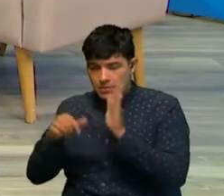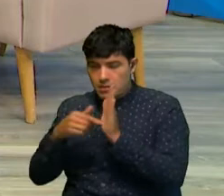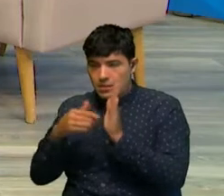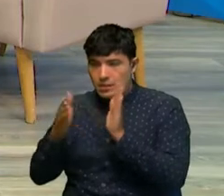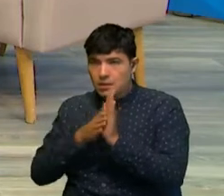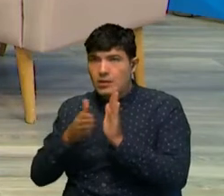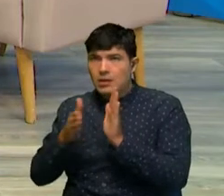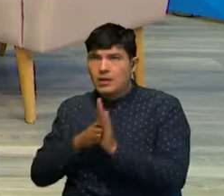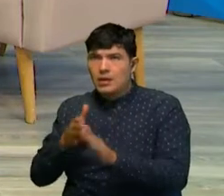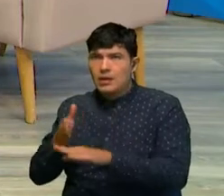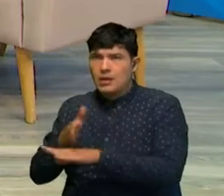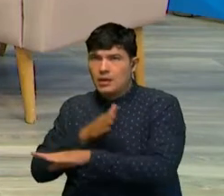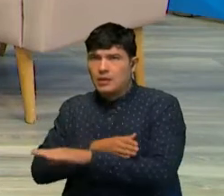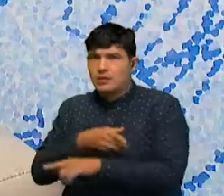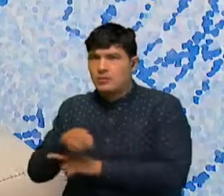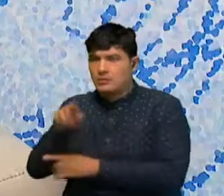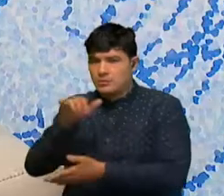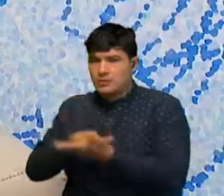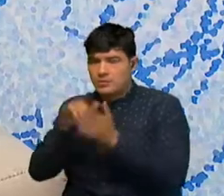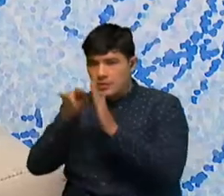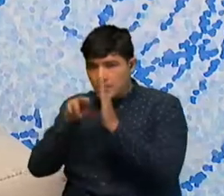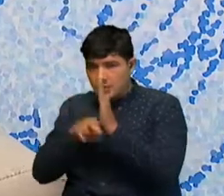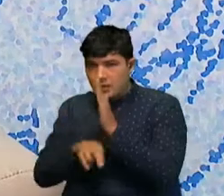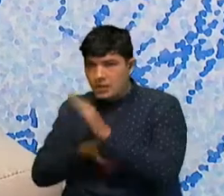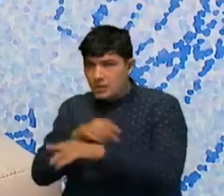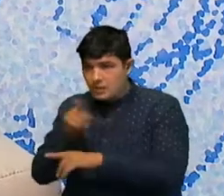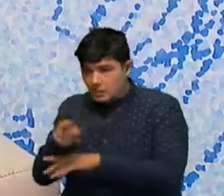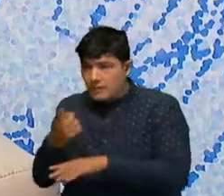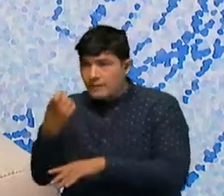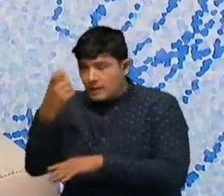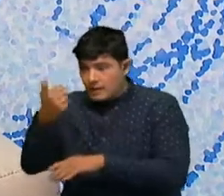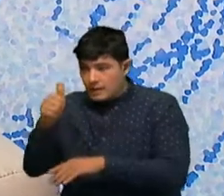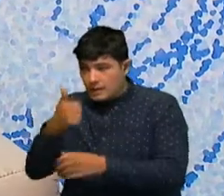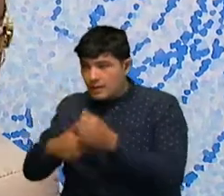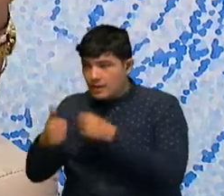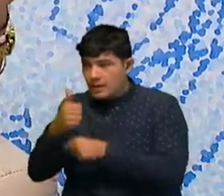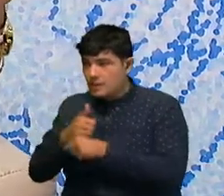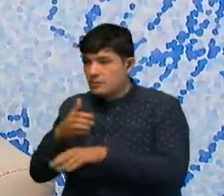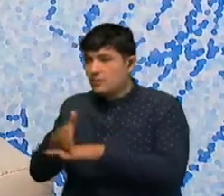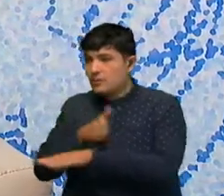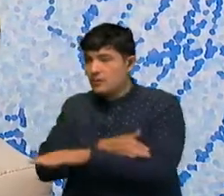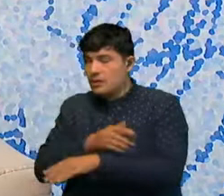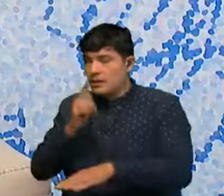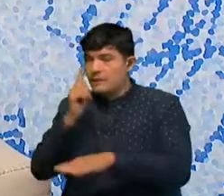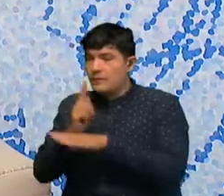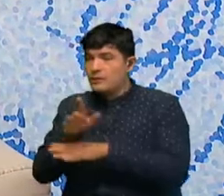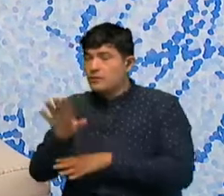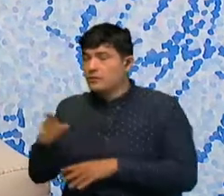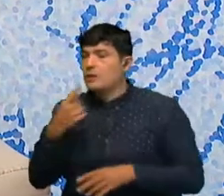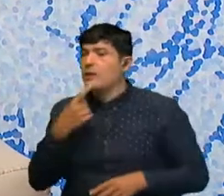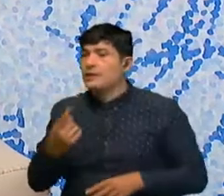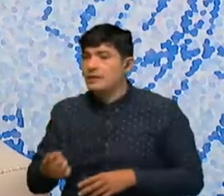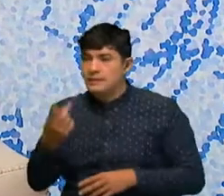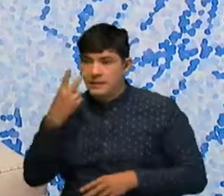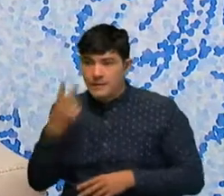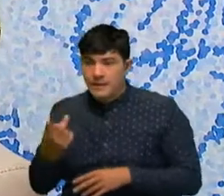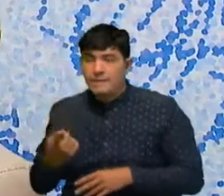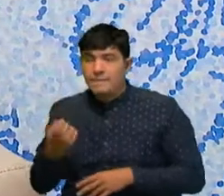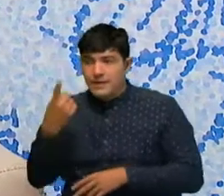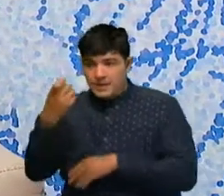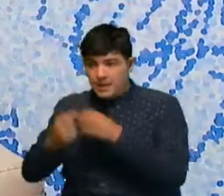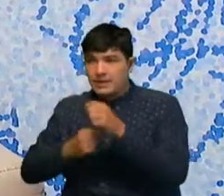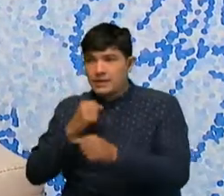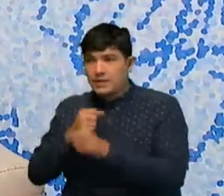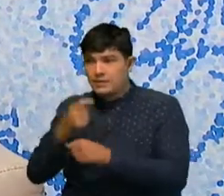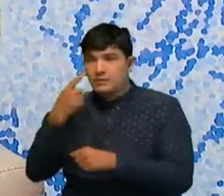Cuando se expidieron las circulares, uh-huh, era reglamentando eso, que si le faltaban 10 años, el fondo le tenía que decir a usted, mire, le faltan 10 años, mire